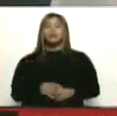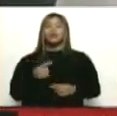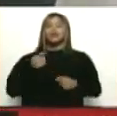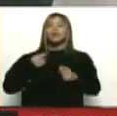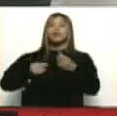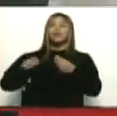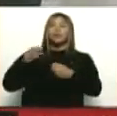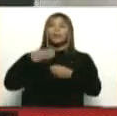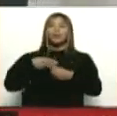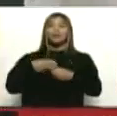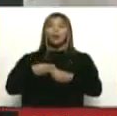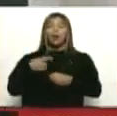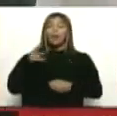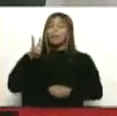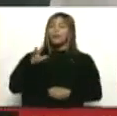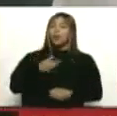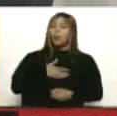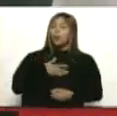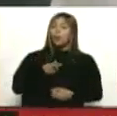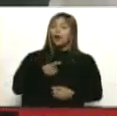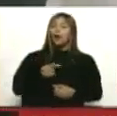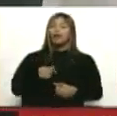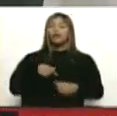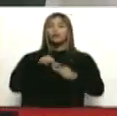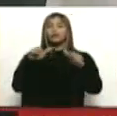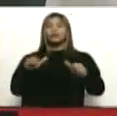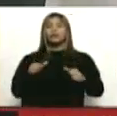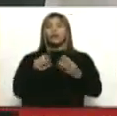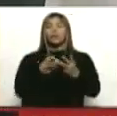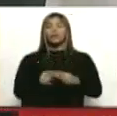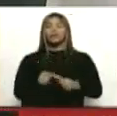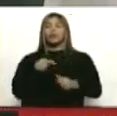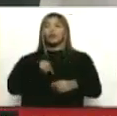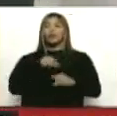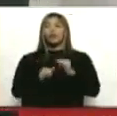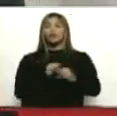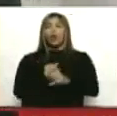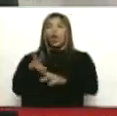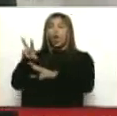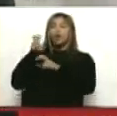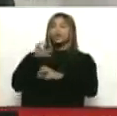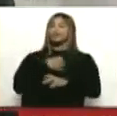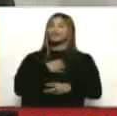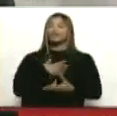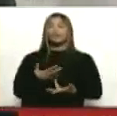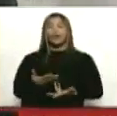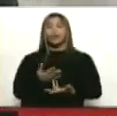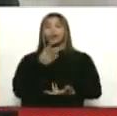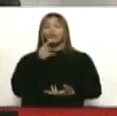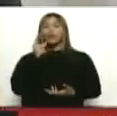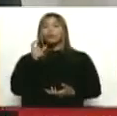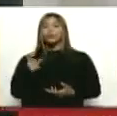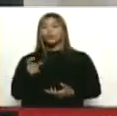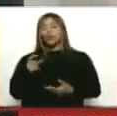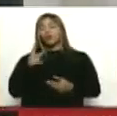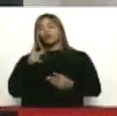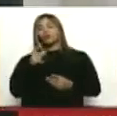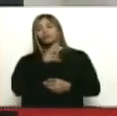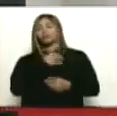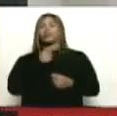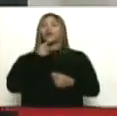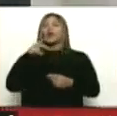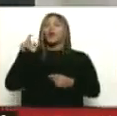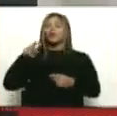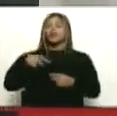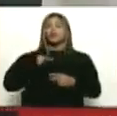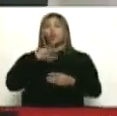petróleo. Venezuela no puede utilizar el sistema financiero internacional para cobrar ese petróleo. Un cliente de PDVSA no puede utilizar el banco